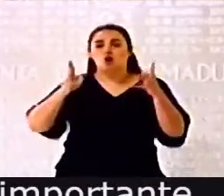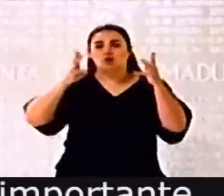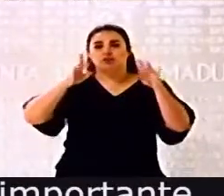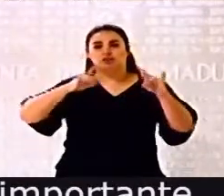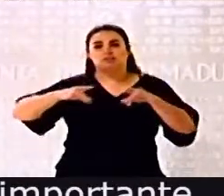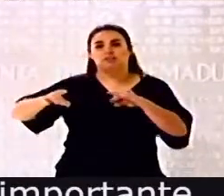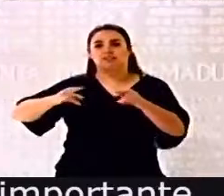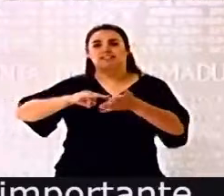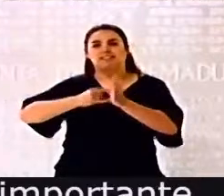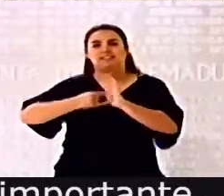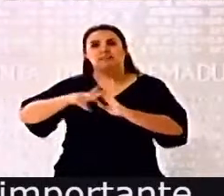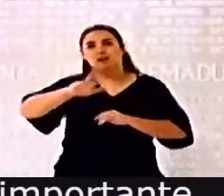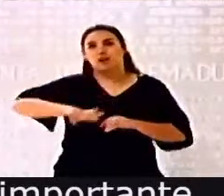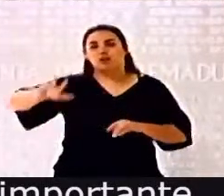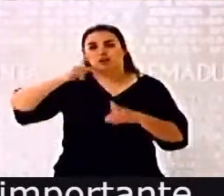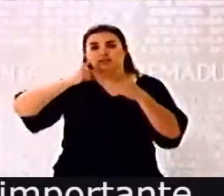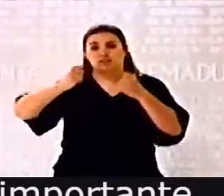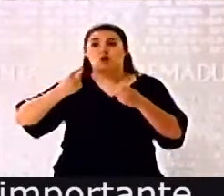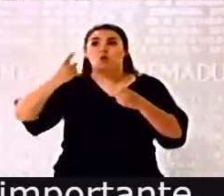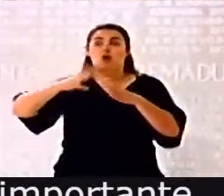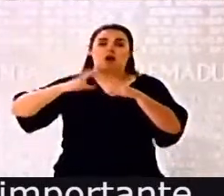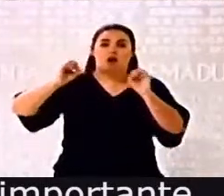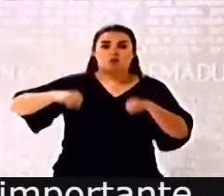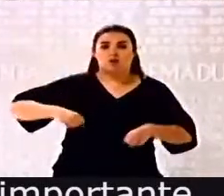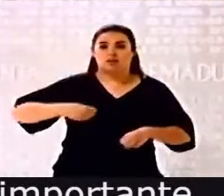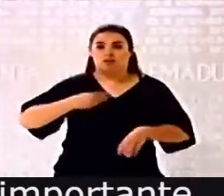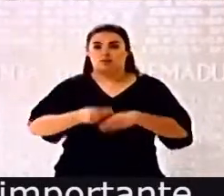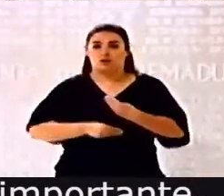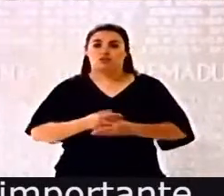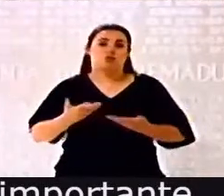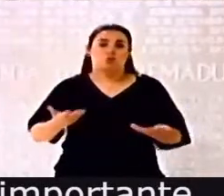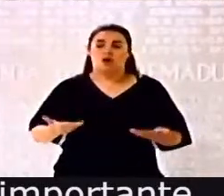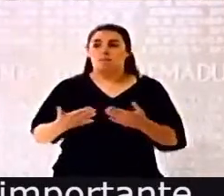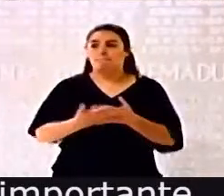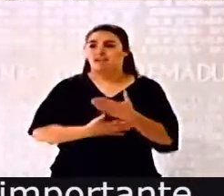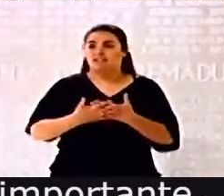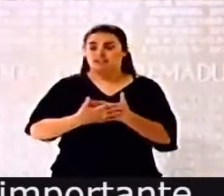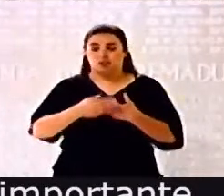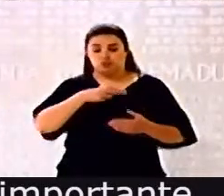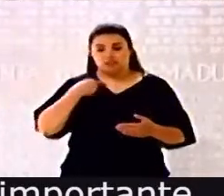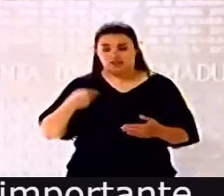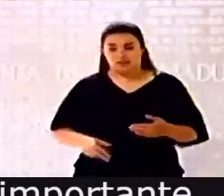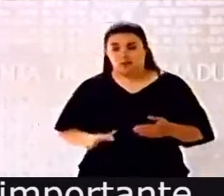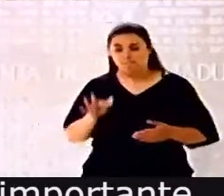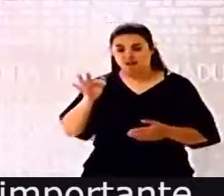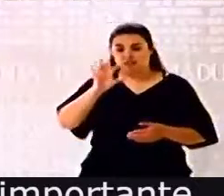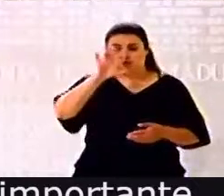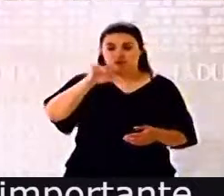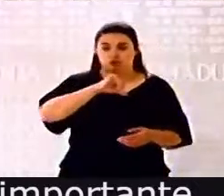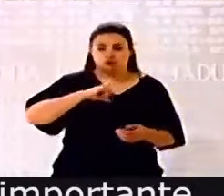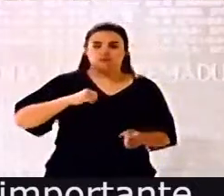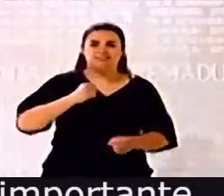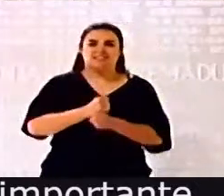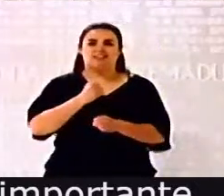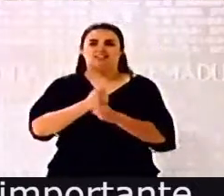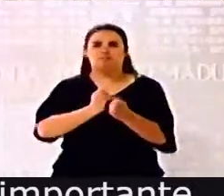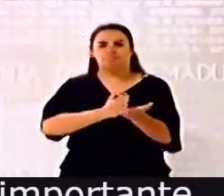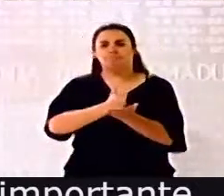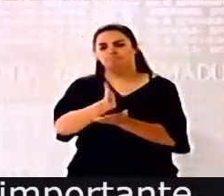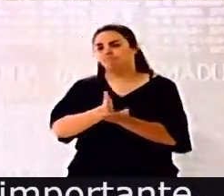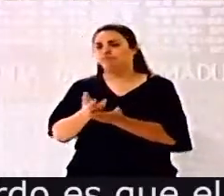Sistema Nacional de Salud y uno de los acuerdos a los que llegamos es que el Ministerio de Sanidad y las comunidades autónomas trabajaríamos en 2